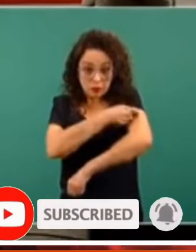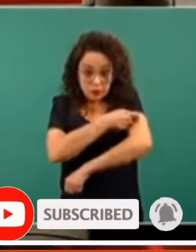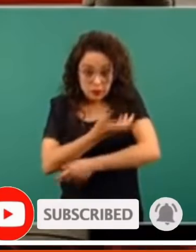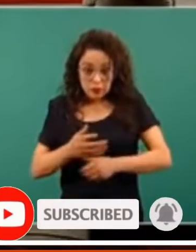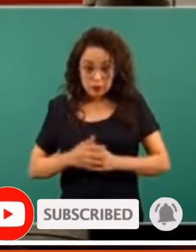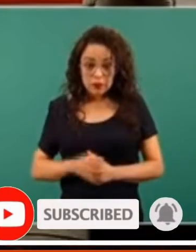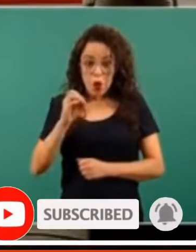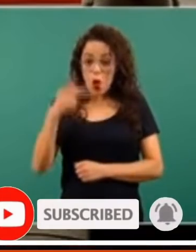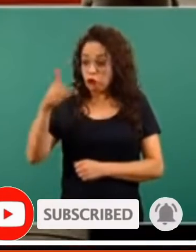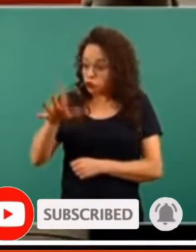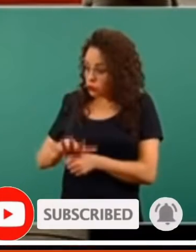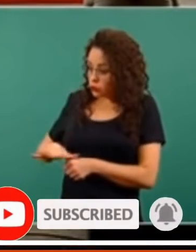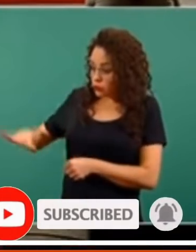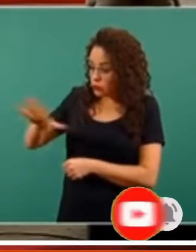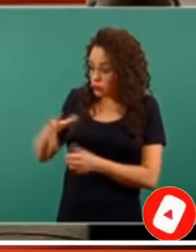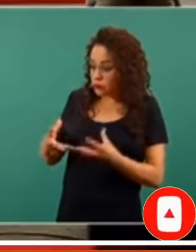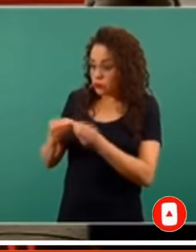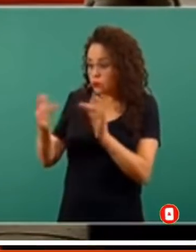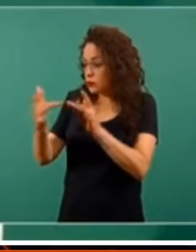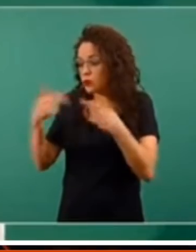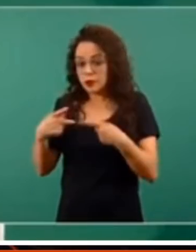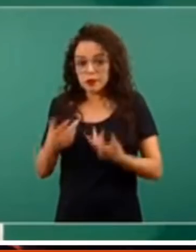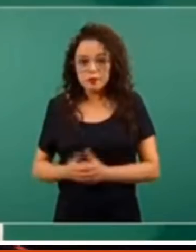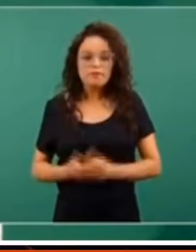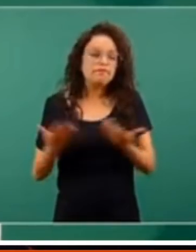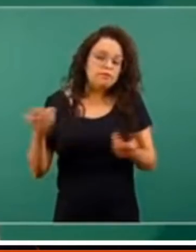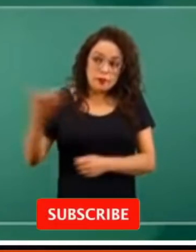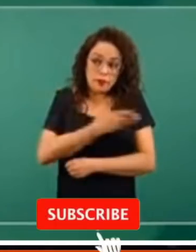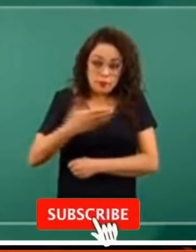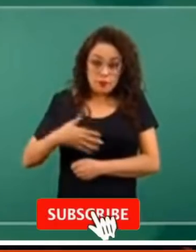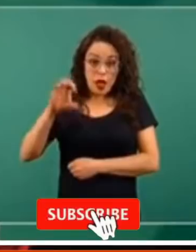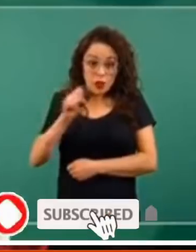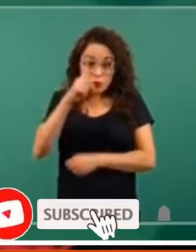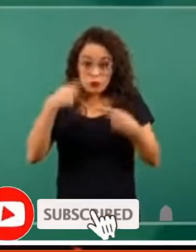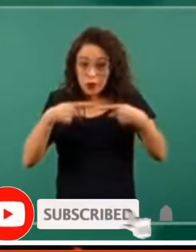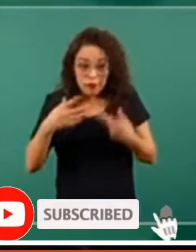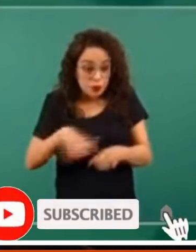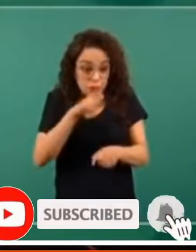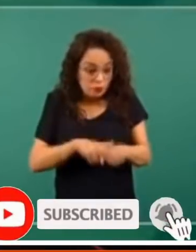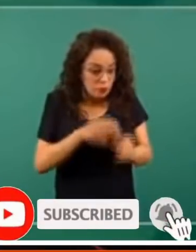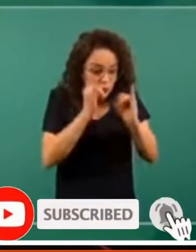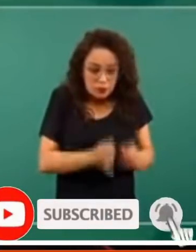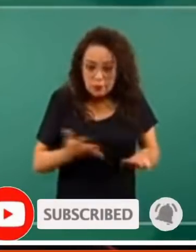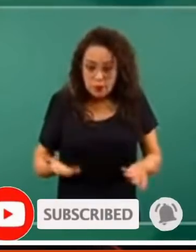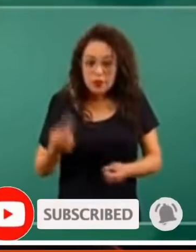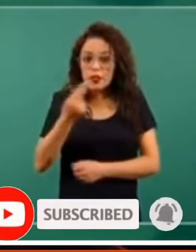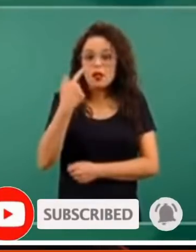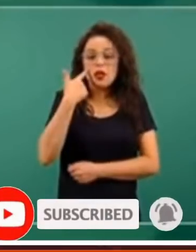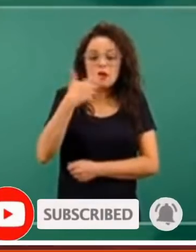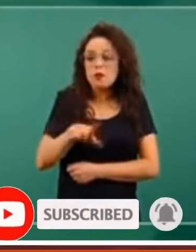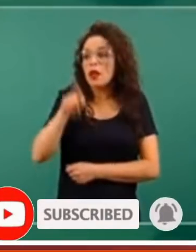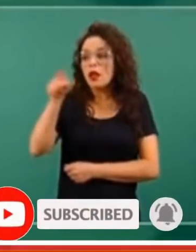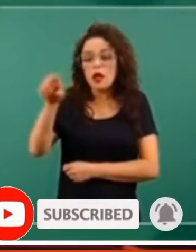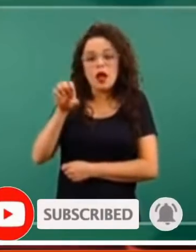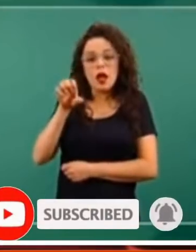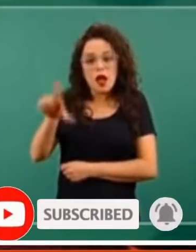su entorno? El presidente es un individuo, aunque sea el jefe del Estado, y habrá que ver las consideraciones que él, como